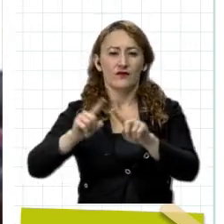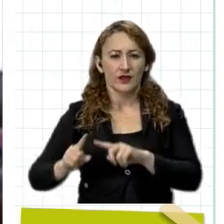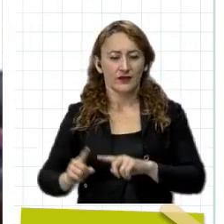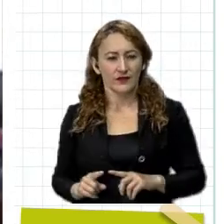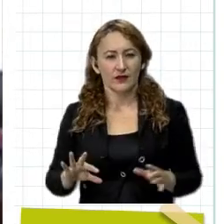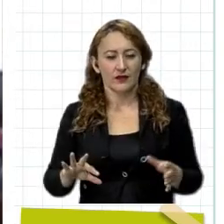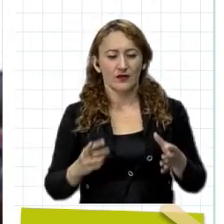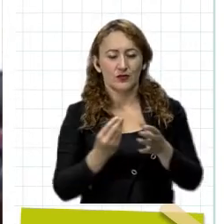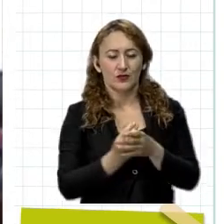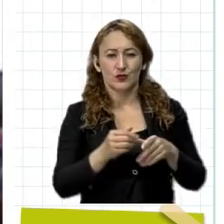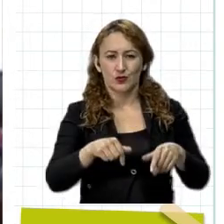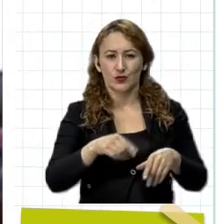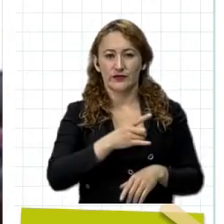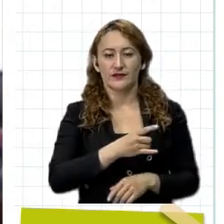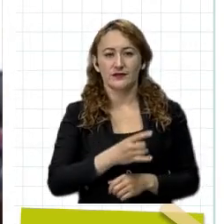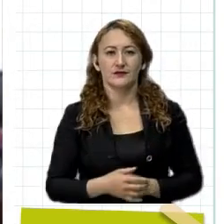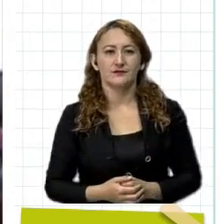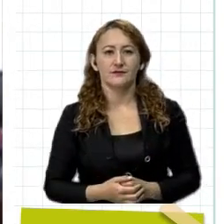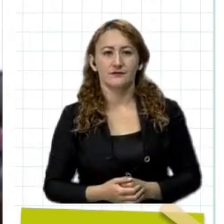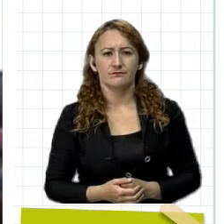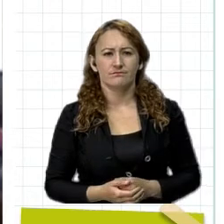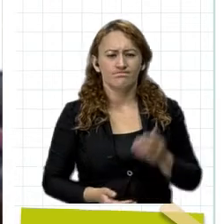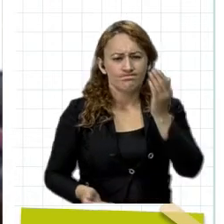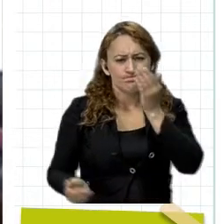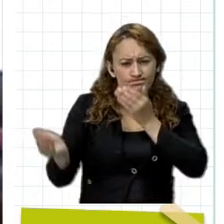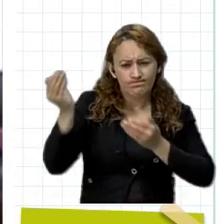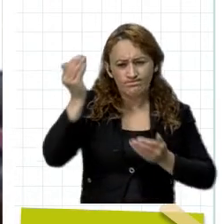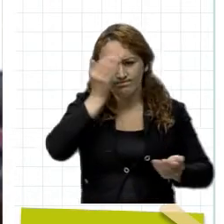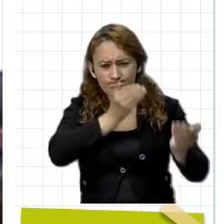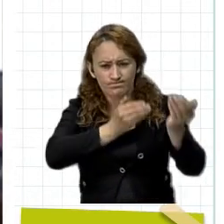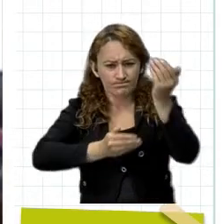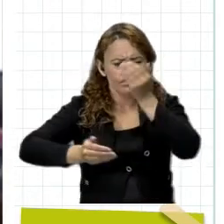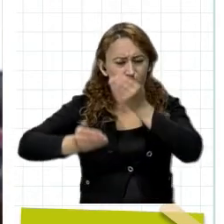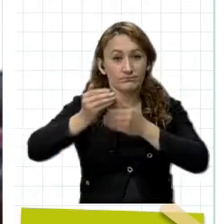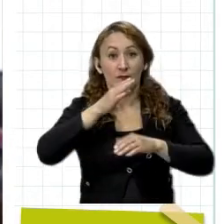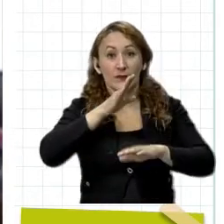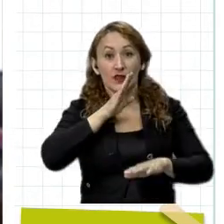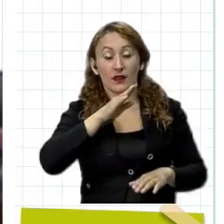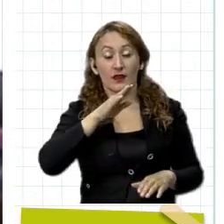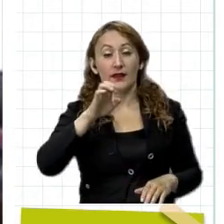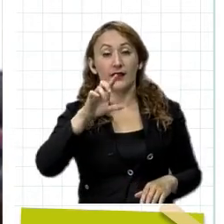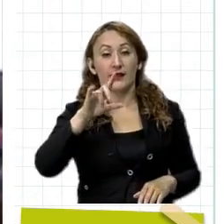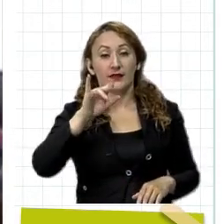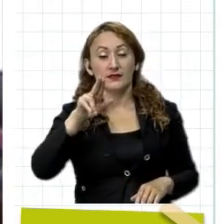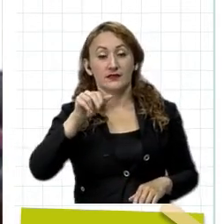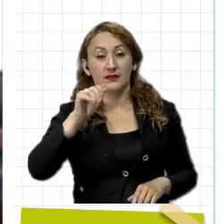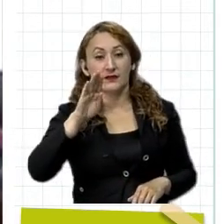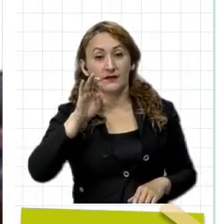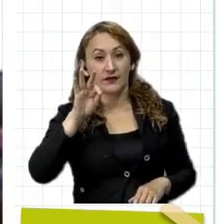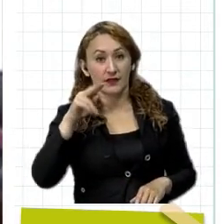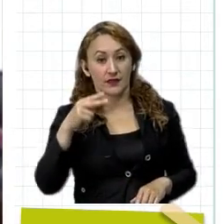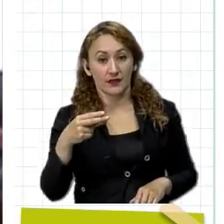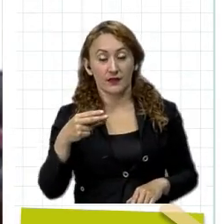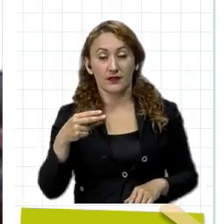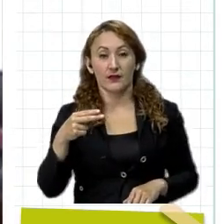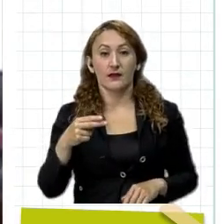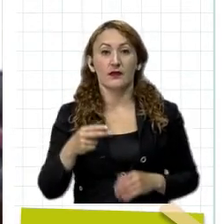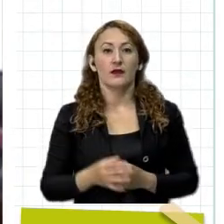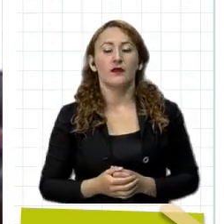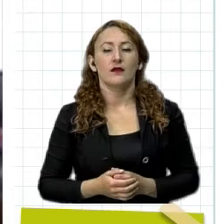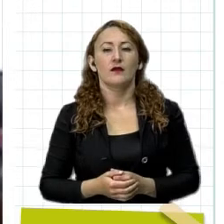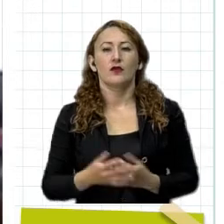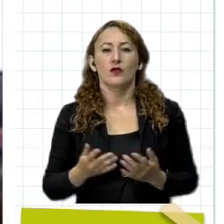la universidad. Los análisis elaborados por Elizabeth Castillo, esta vez junto a Annie Okoro, en su